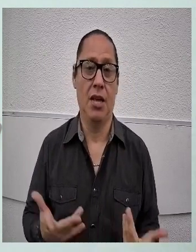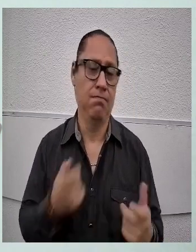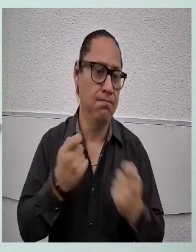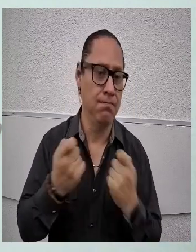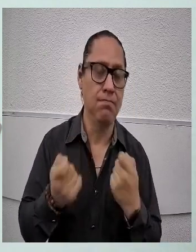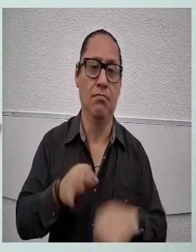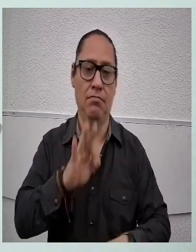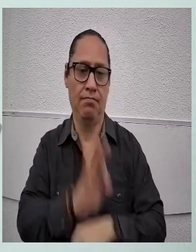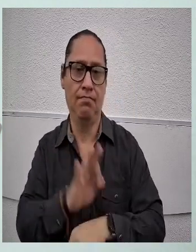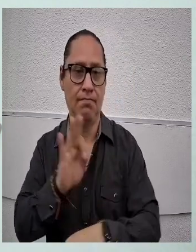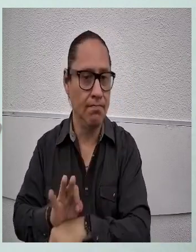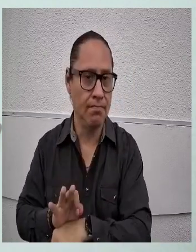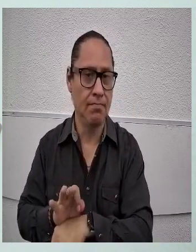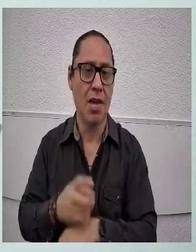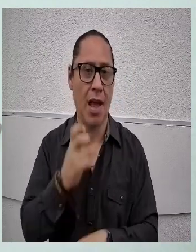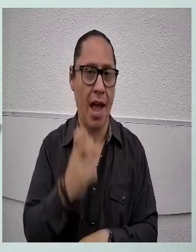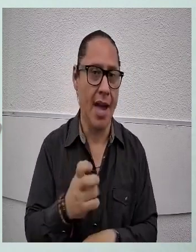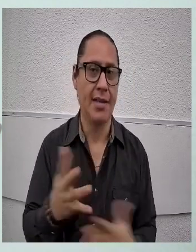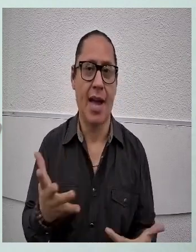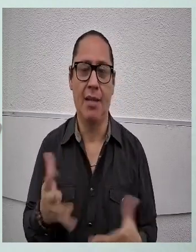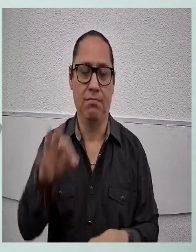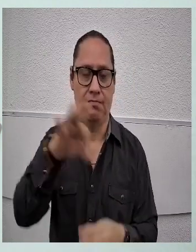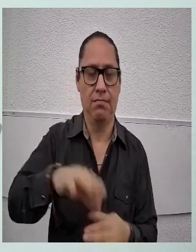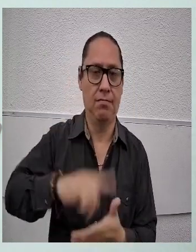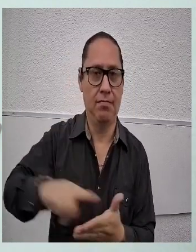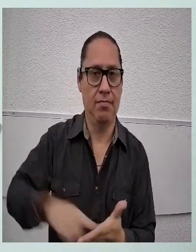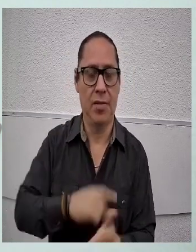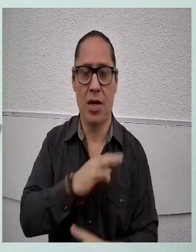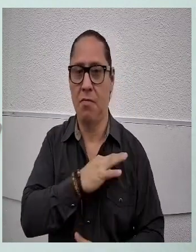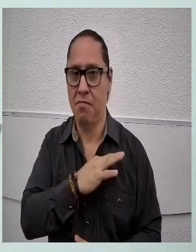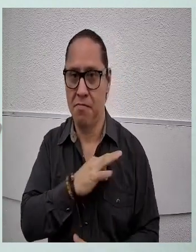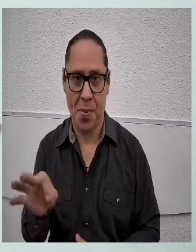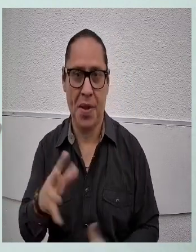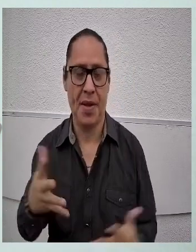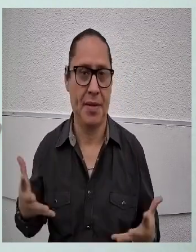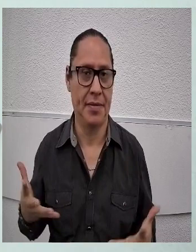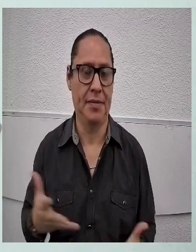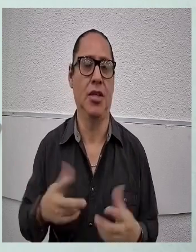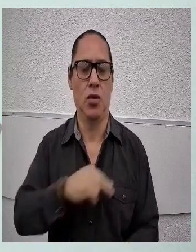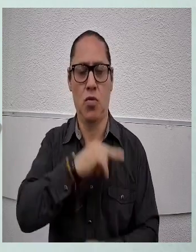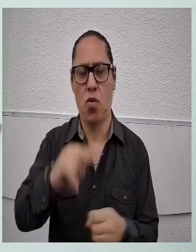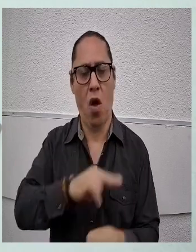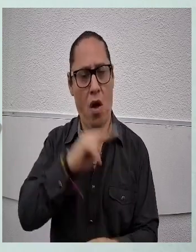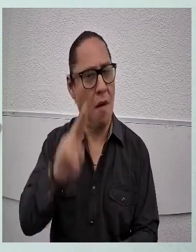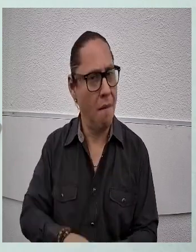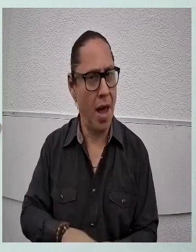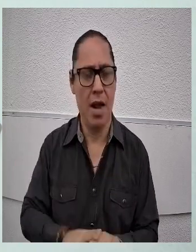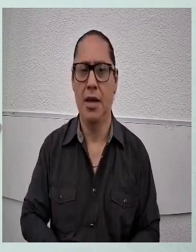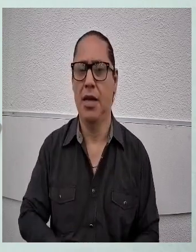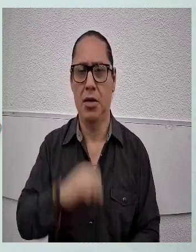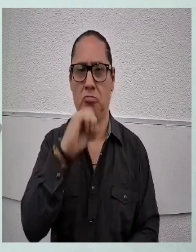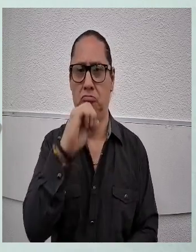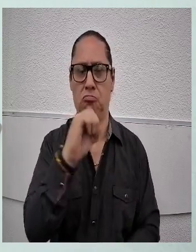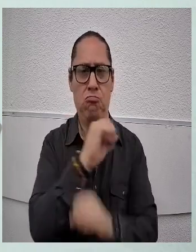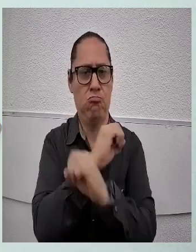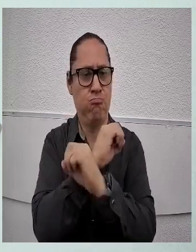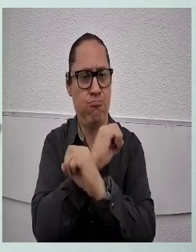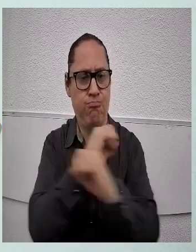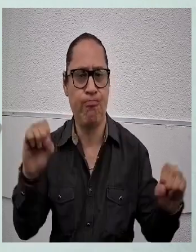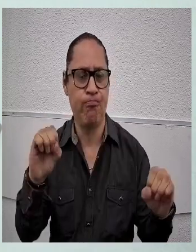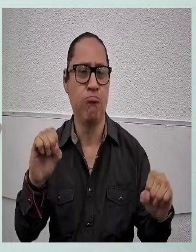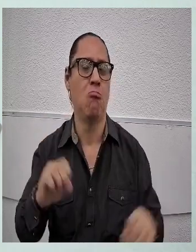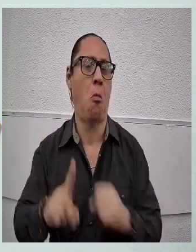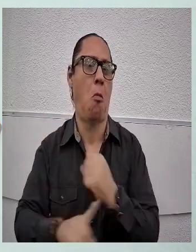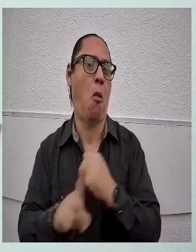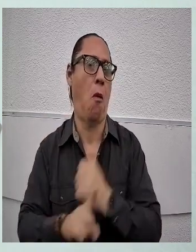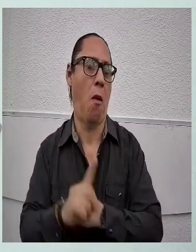depende que esta fiesta de la Democracia se desarrolle de manera normal y con saldos blancos celebro